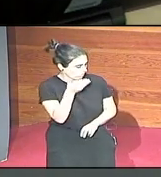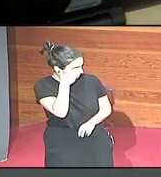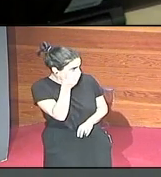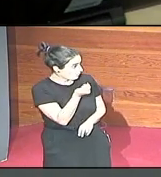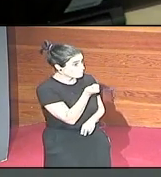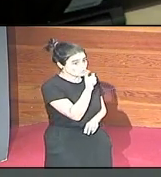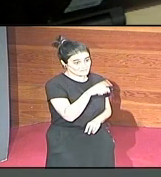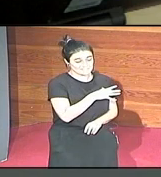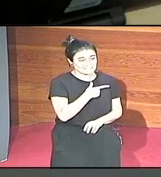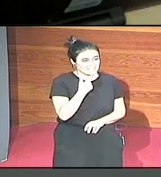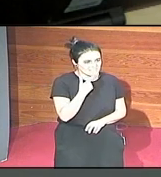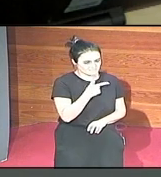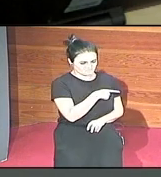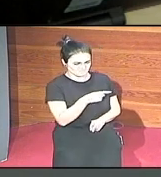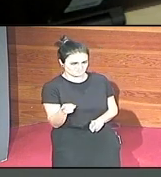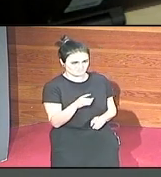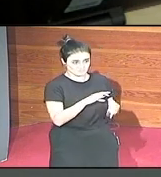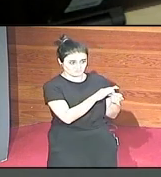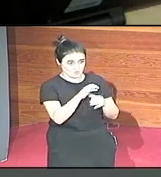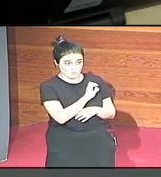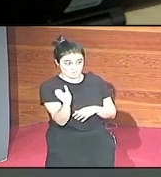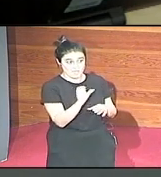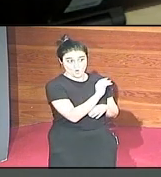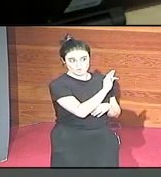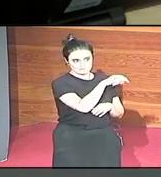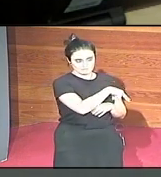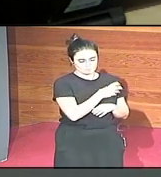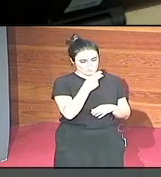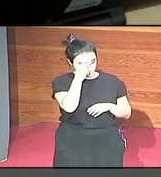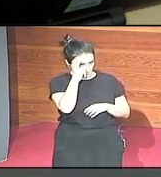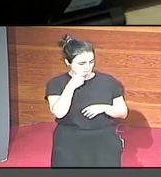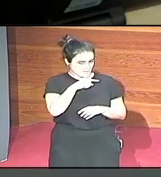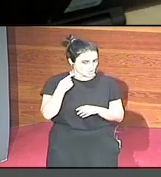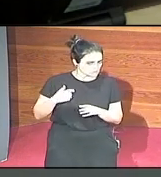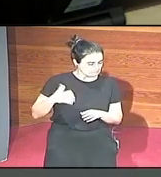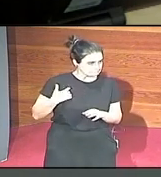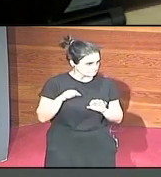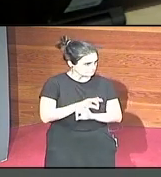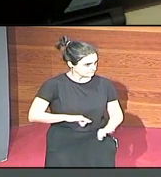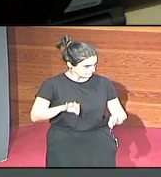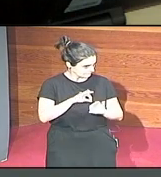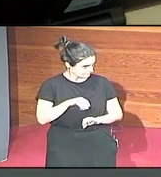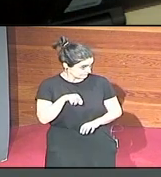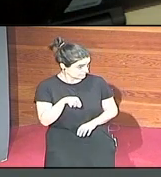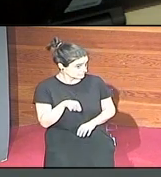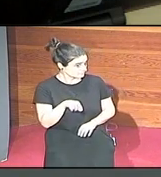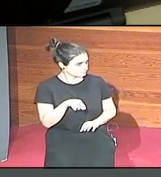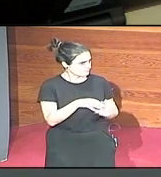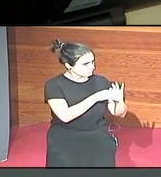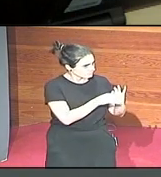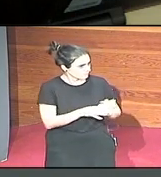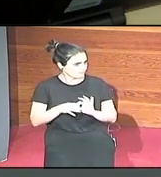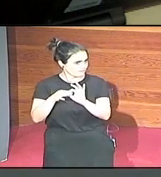molestar a Rusia ha dominado no solo las relaciones de la UE con Moscú, sino que